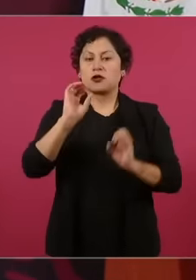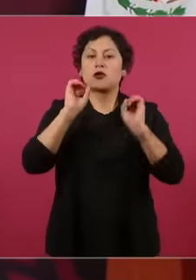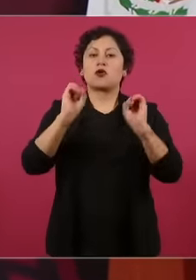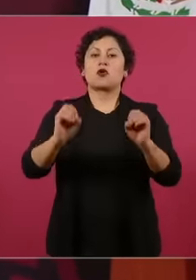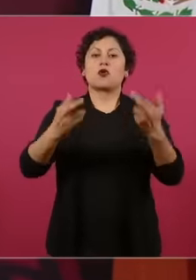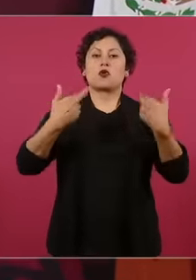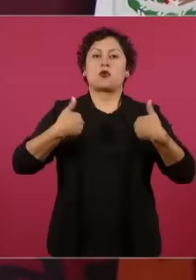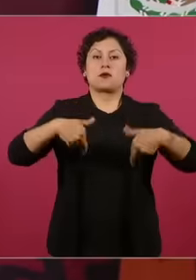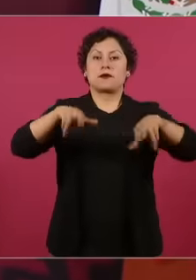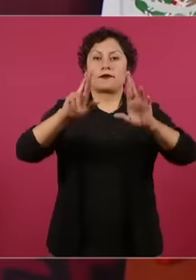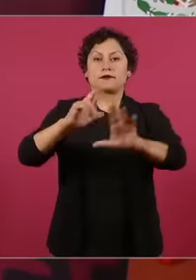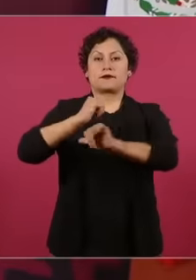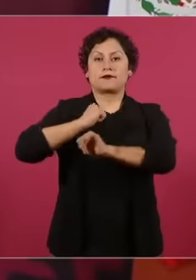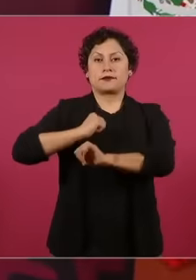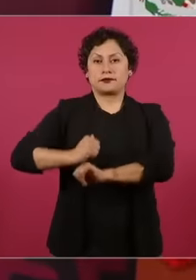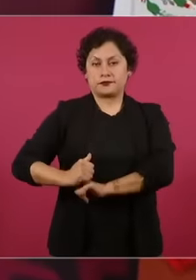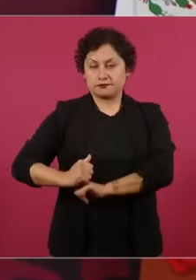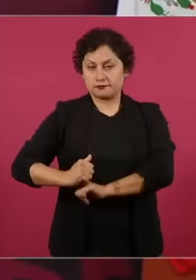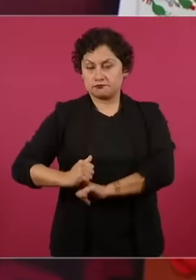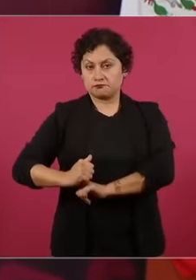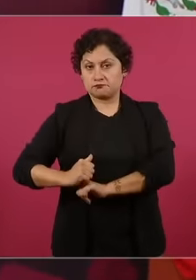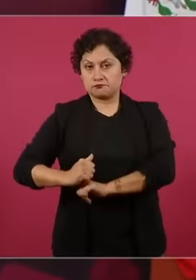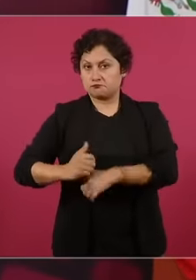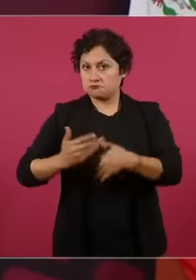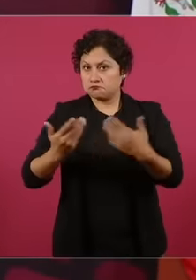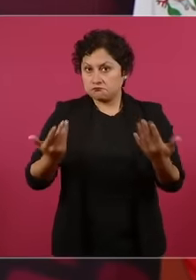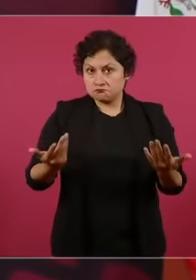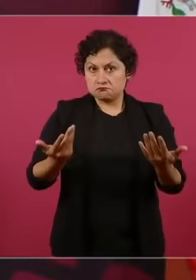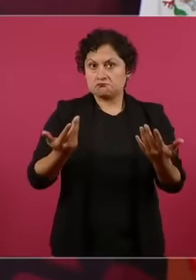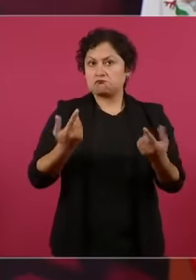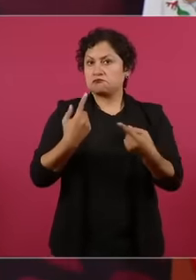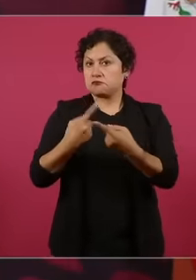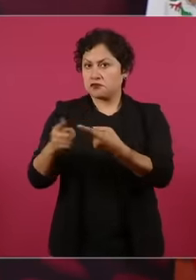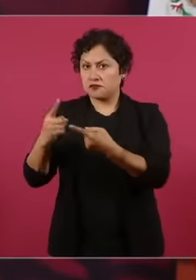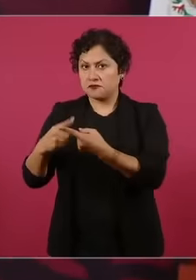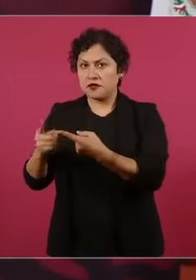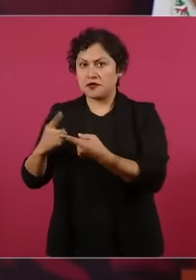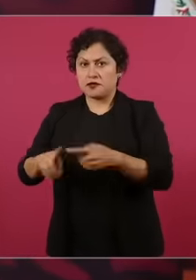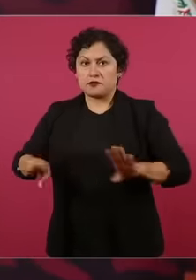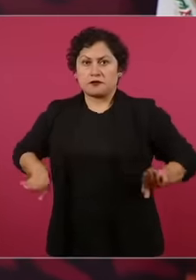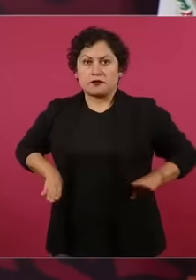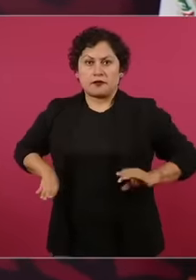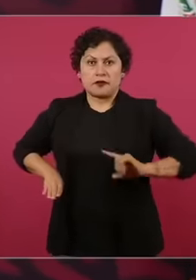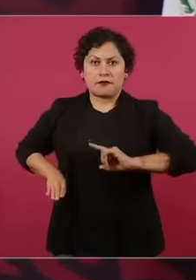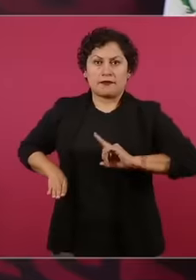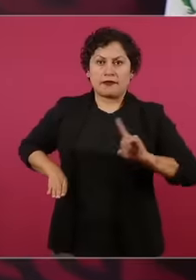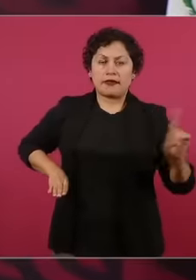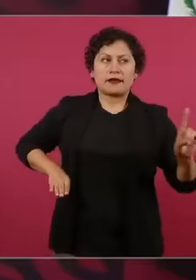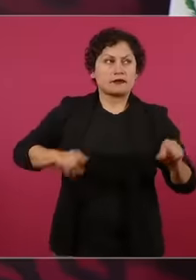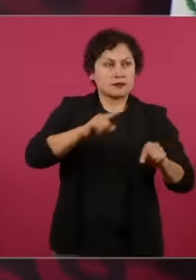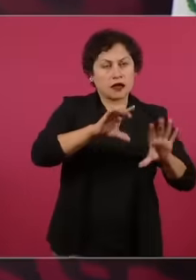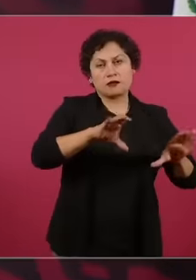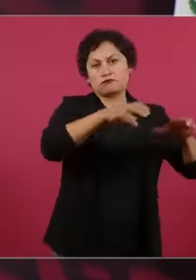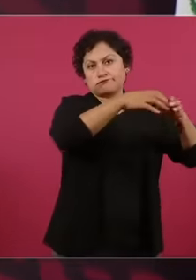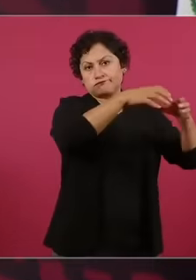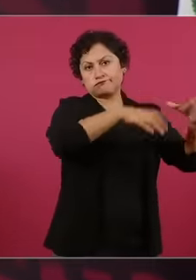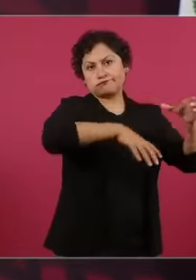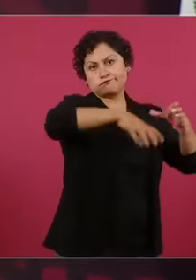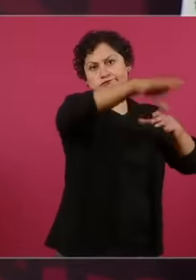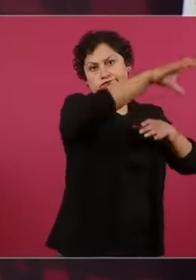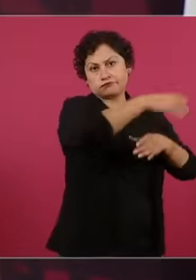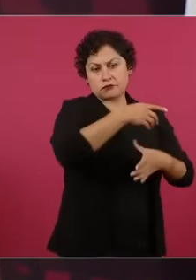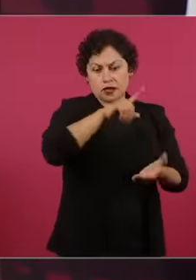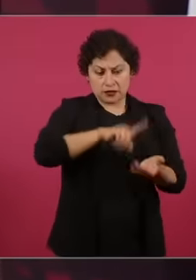representante de los bloques de derecha que hay en el mundo,